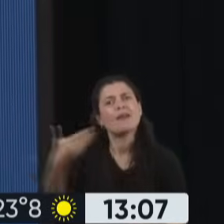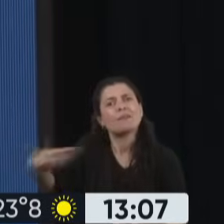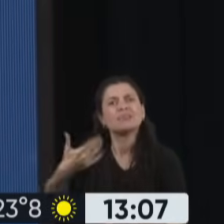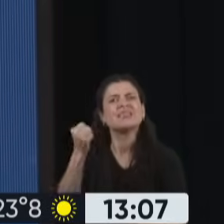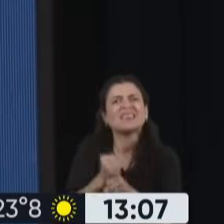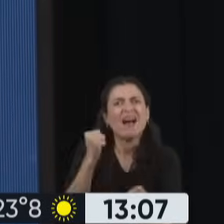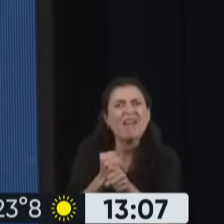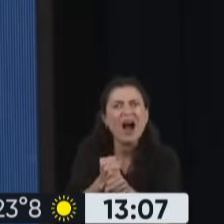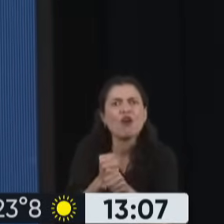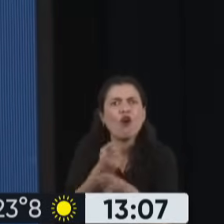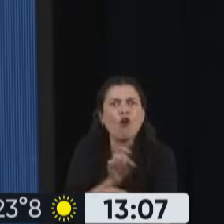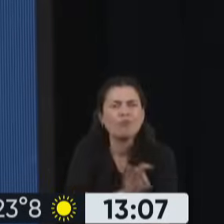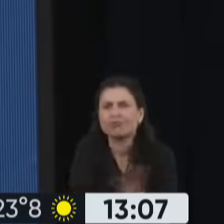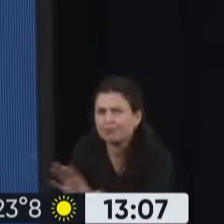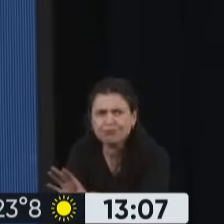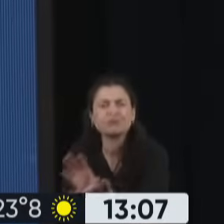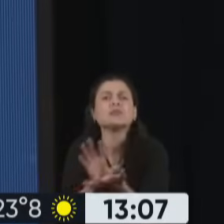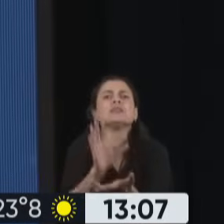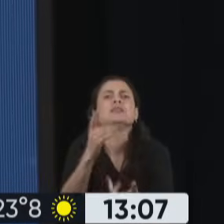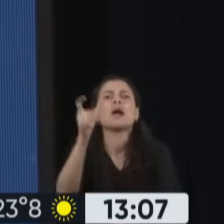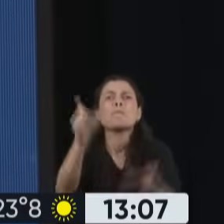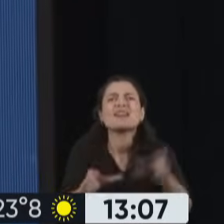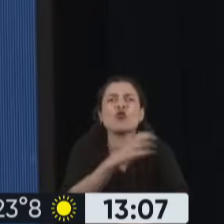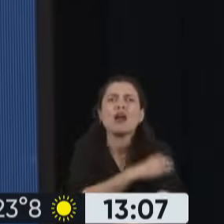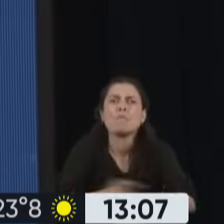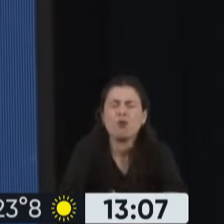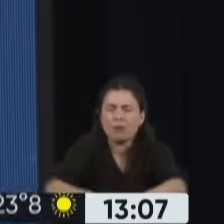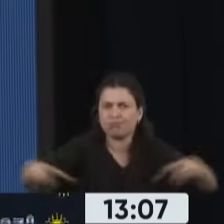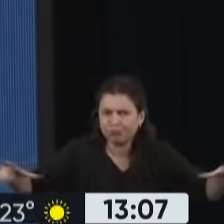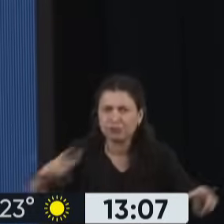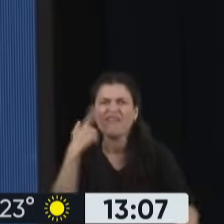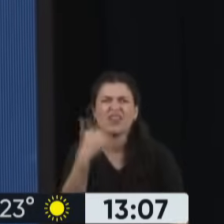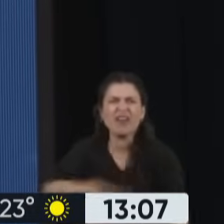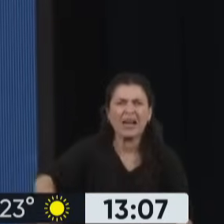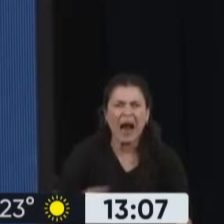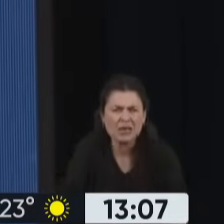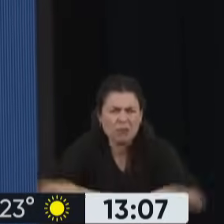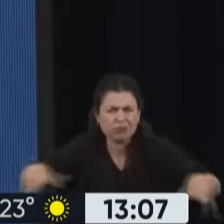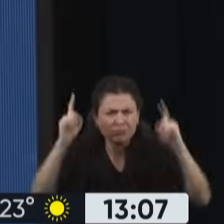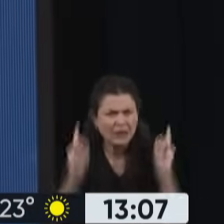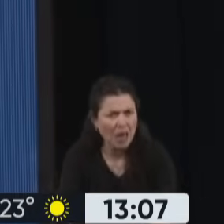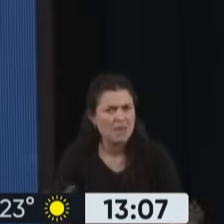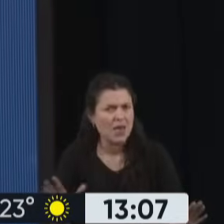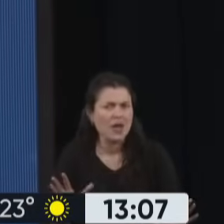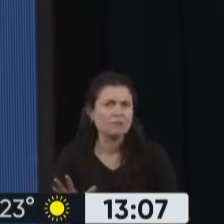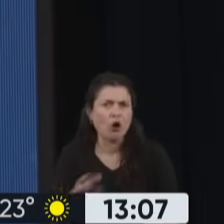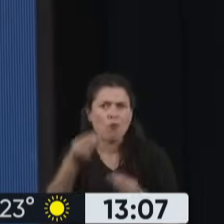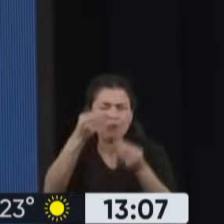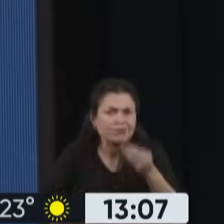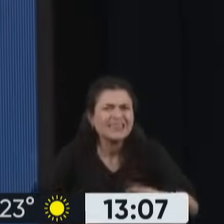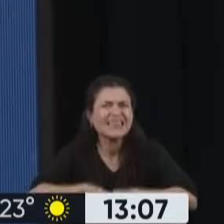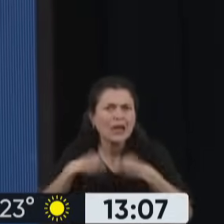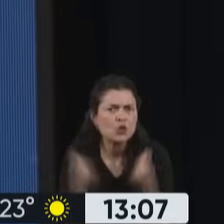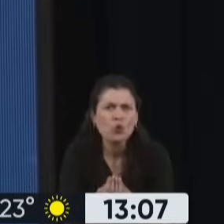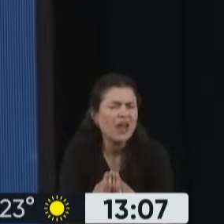los salarios se destruyen, ustedes tienen más pobres, más indigentes y consecuentemente, digamos, el Estado cree que tiene